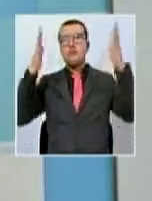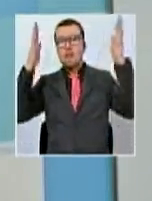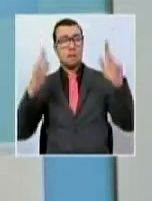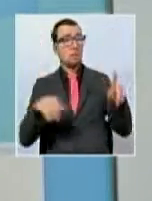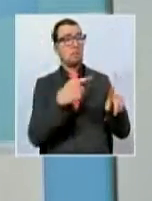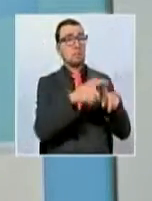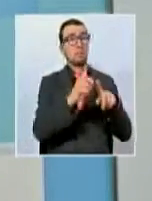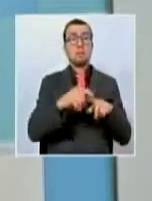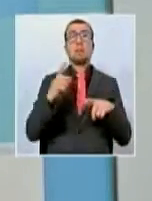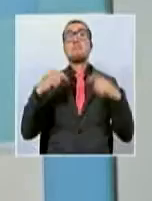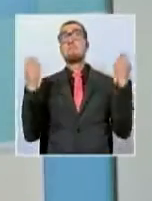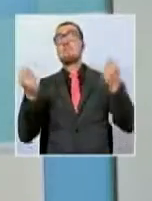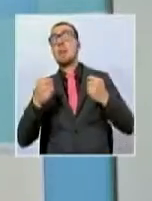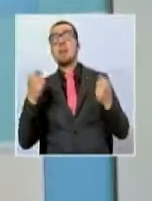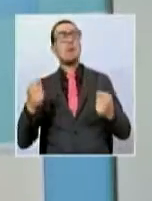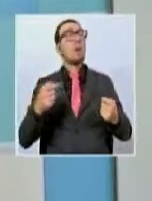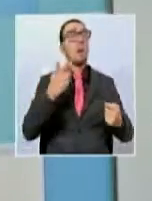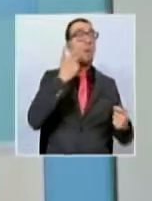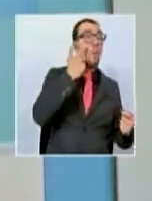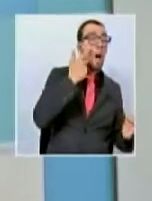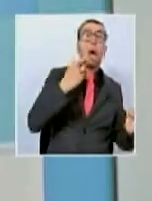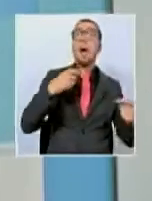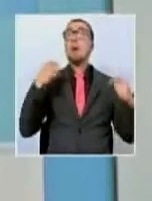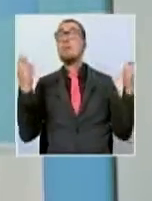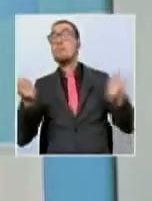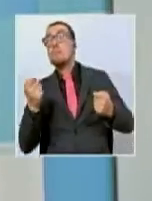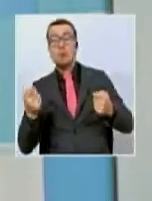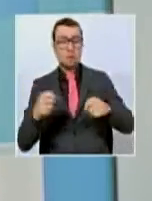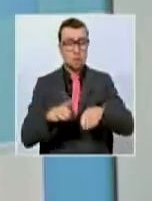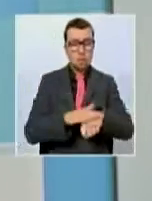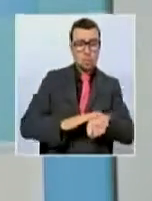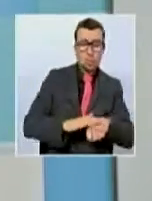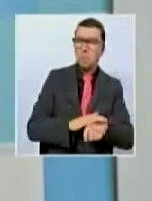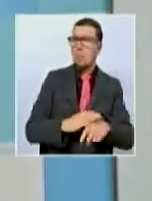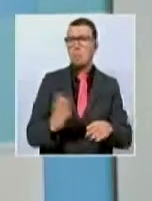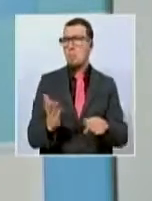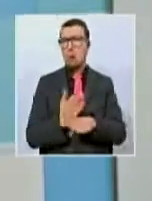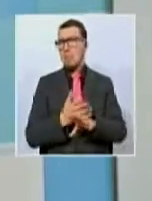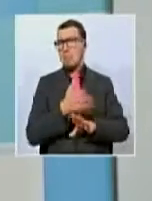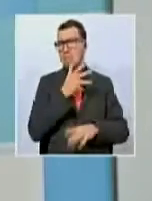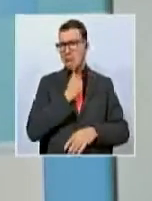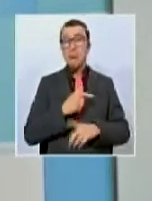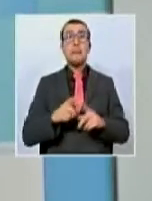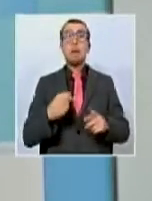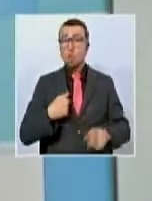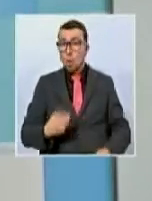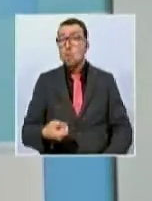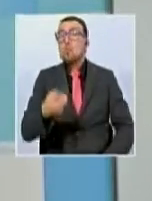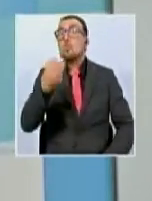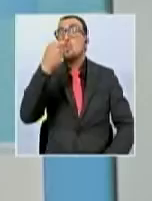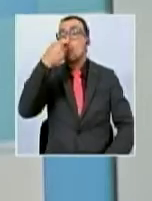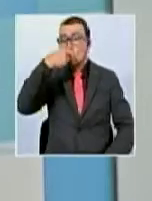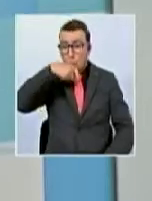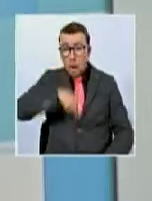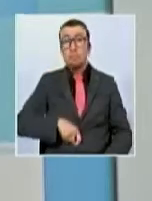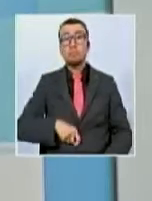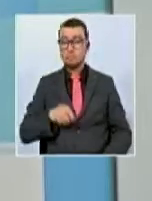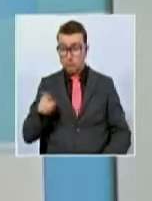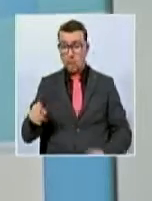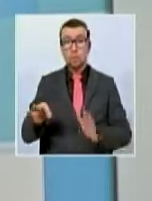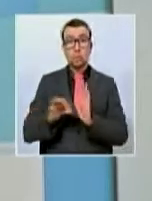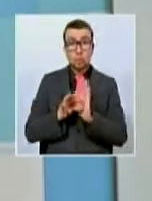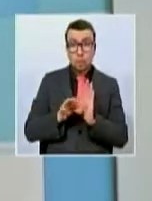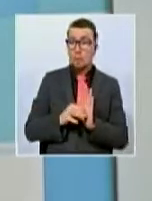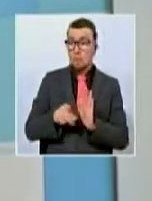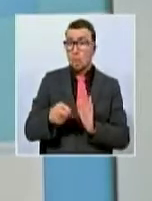tener cuidado. La pomadita es de uso tópico, no va a tener tanto problema, pero lo que consumamos sobre todo a base de marihuana